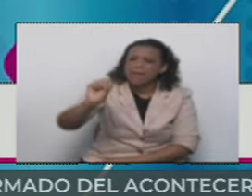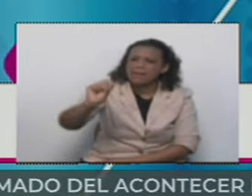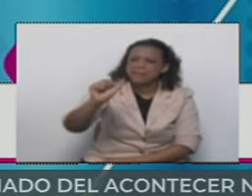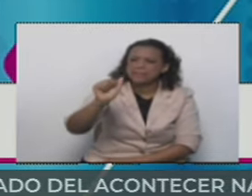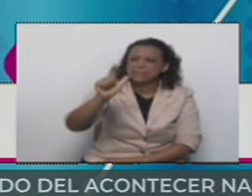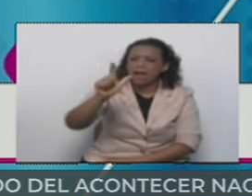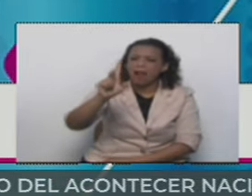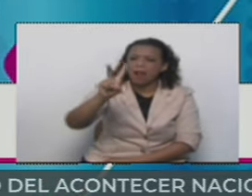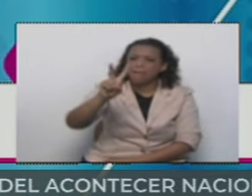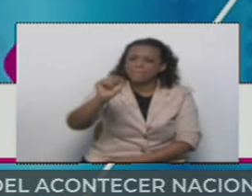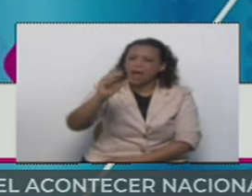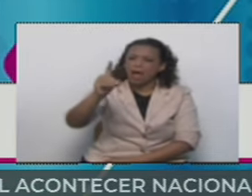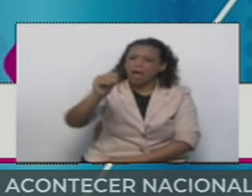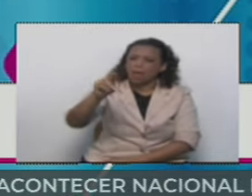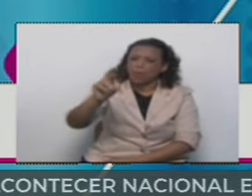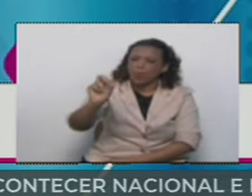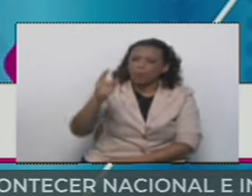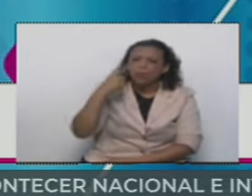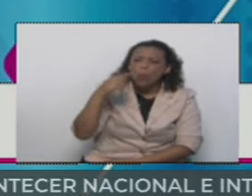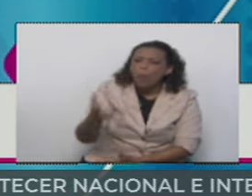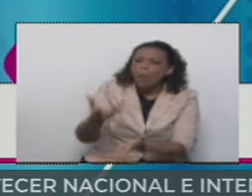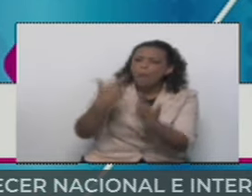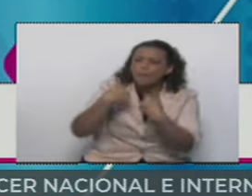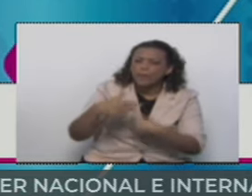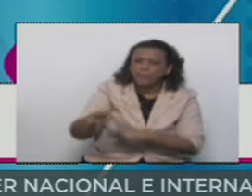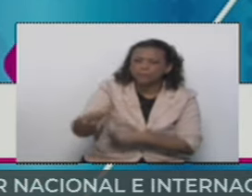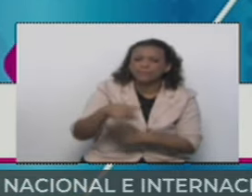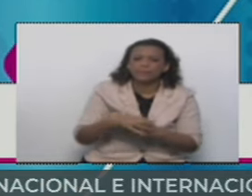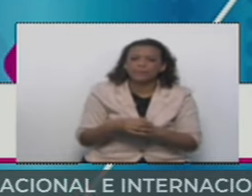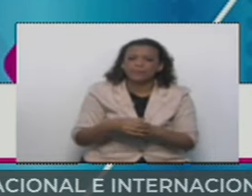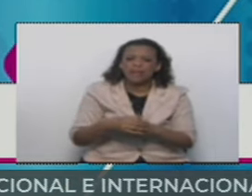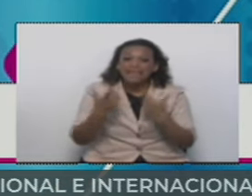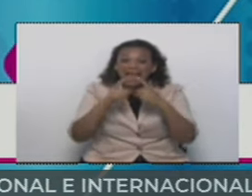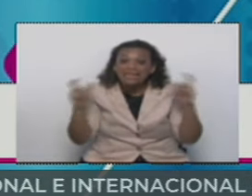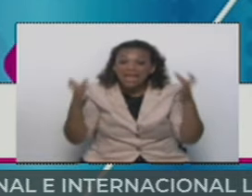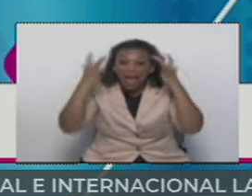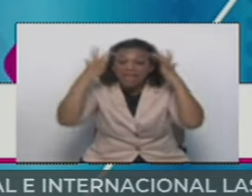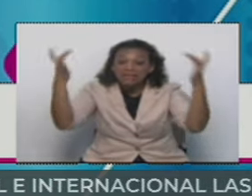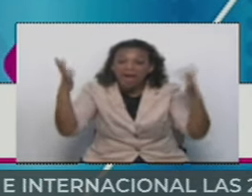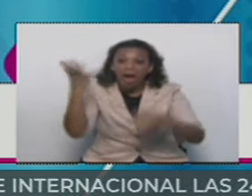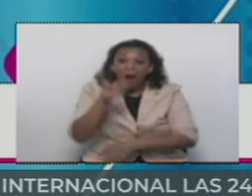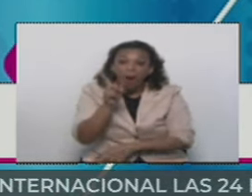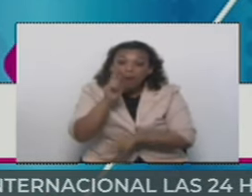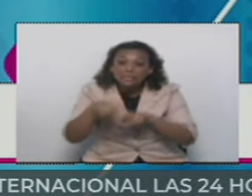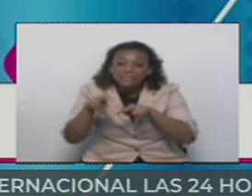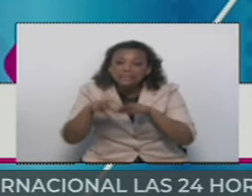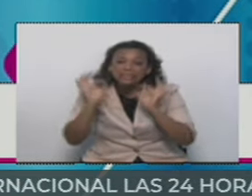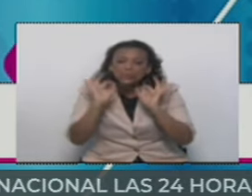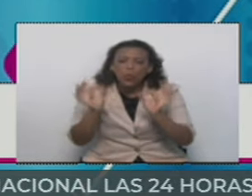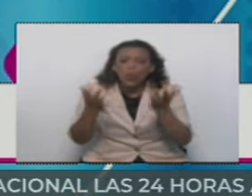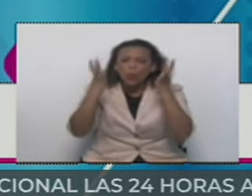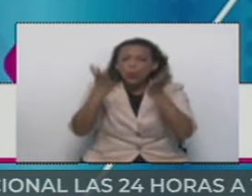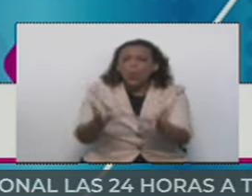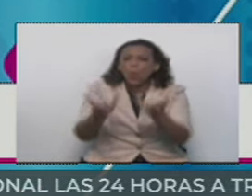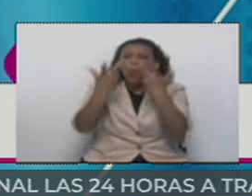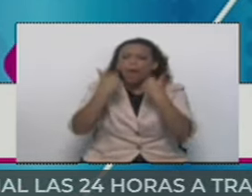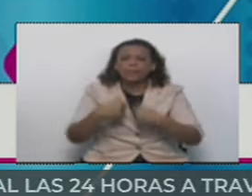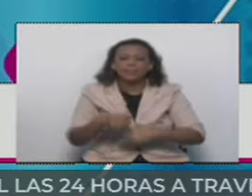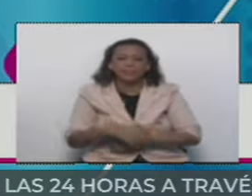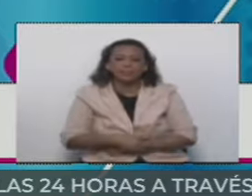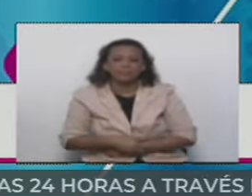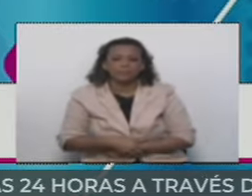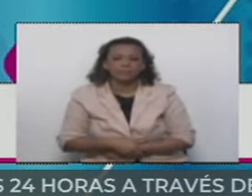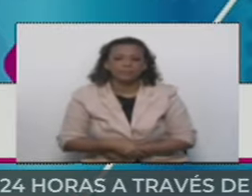has escuchado en las asambleas? Salvador, de la Generación Genial. Por favor, Salvador. Buenas